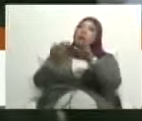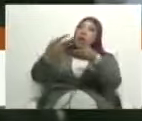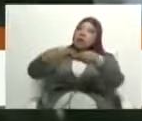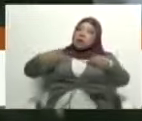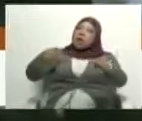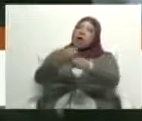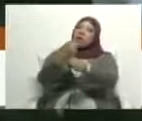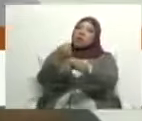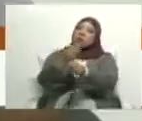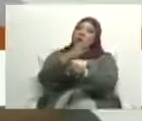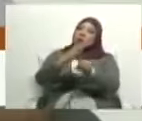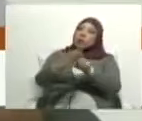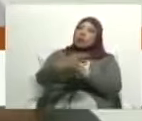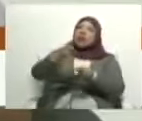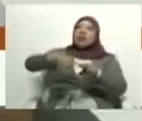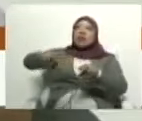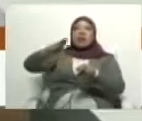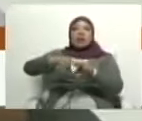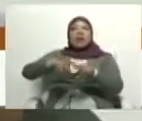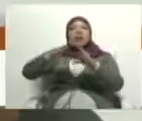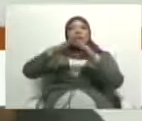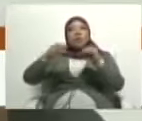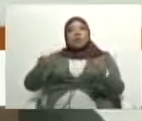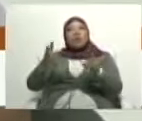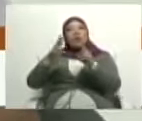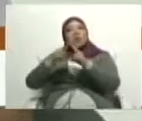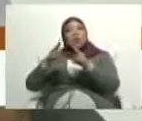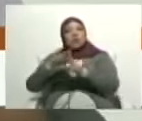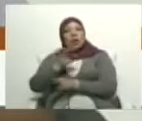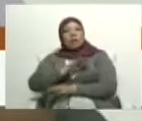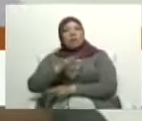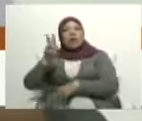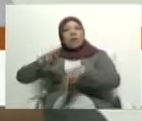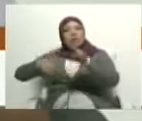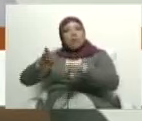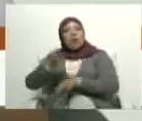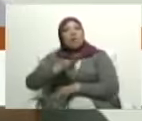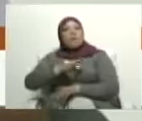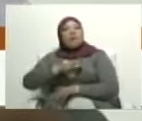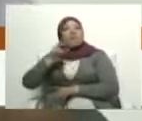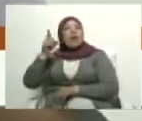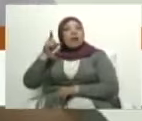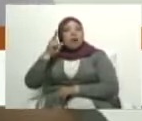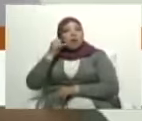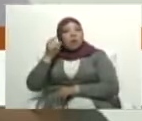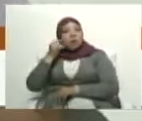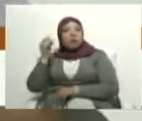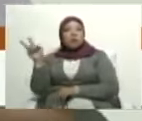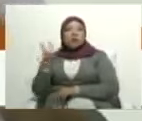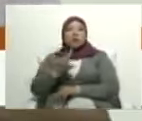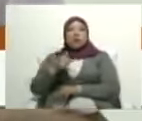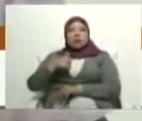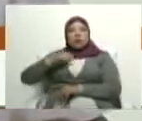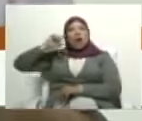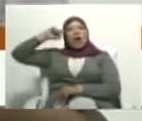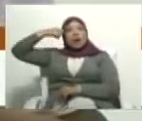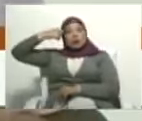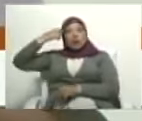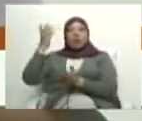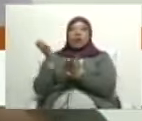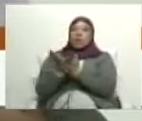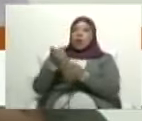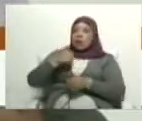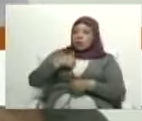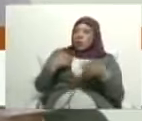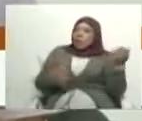nuestra cultura a los niños, a las niñas, que conozcan nuestras expresiones culturales. Yo recuerdo en mi escuela